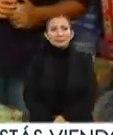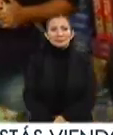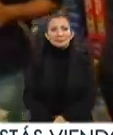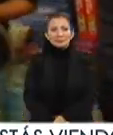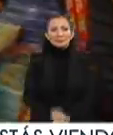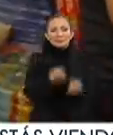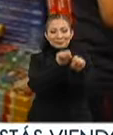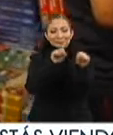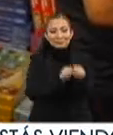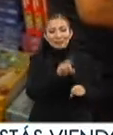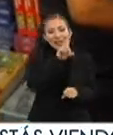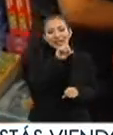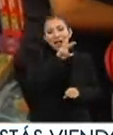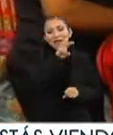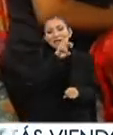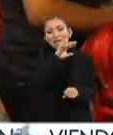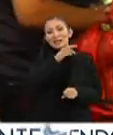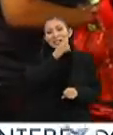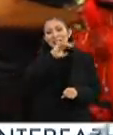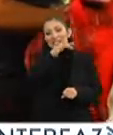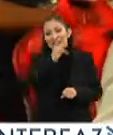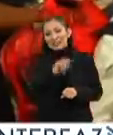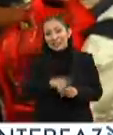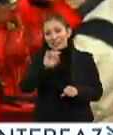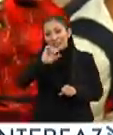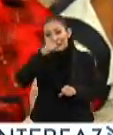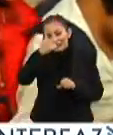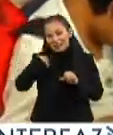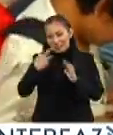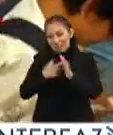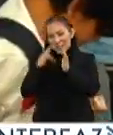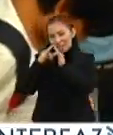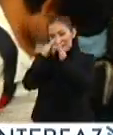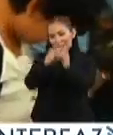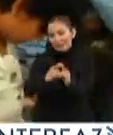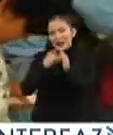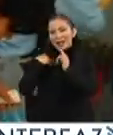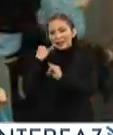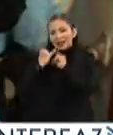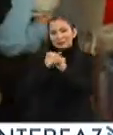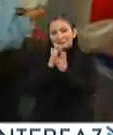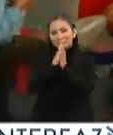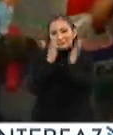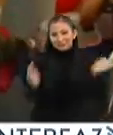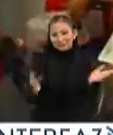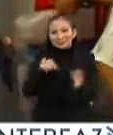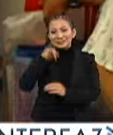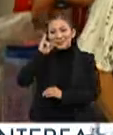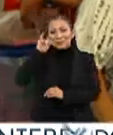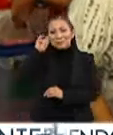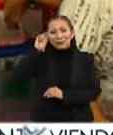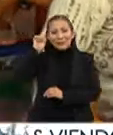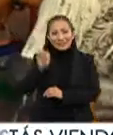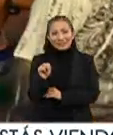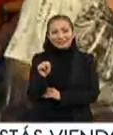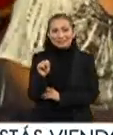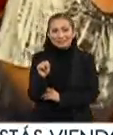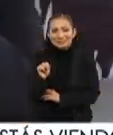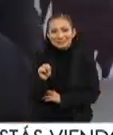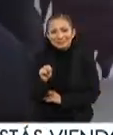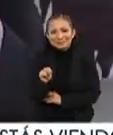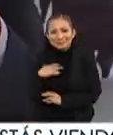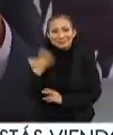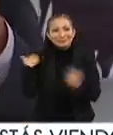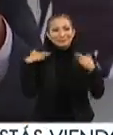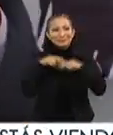En el Salón Da Vinci del Pabellón Editorial, en la 37 edición de la Feria Internacional del Libro del Instituto Politécnico Nacional,